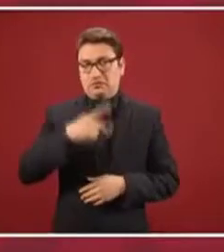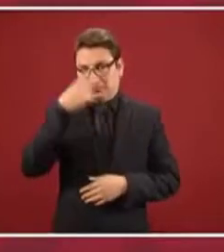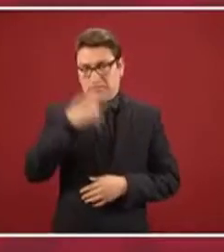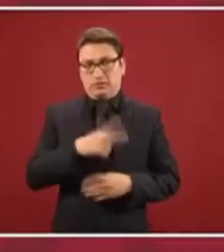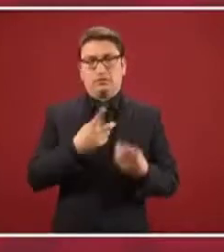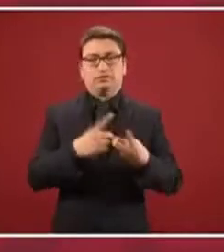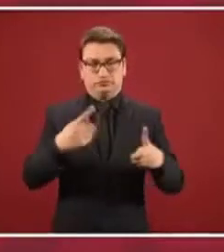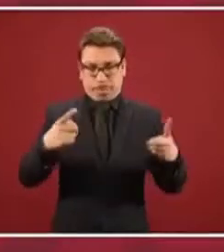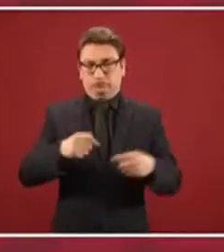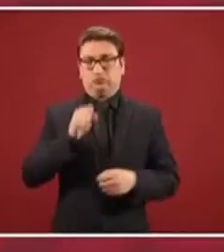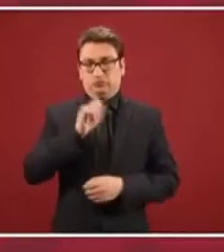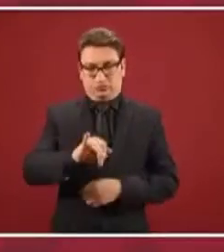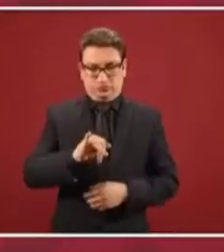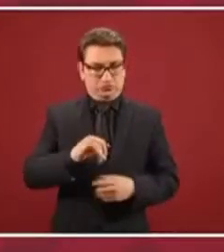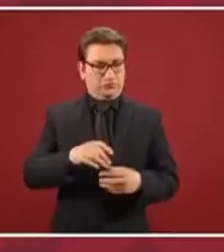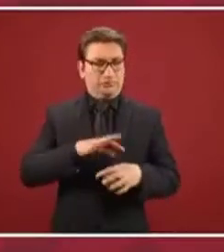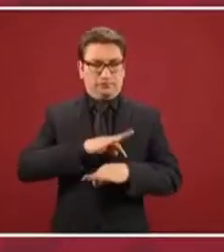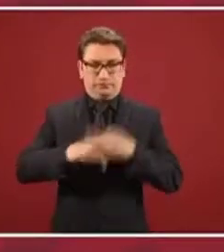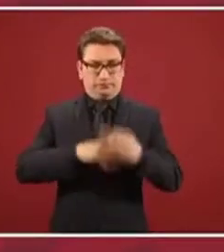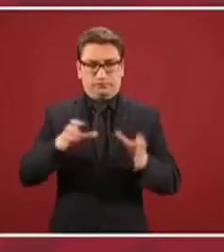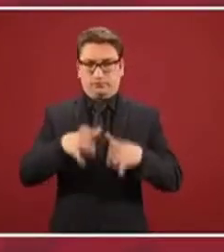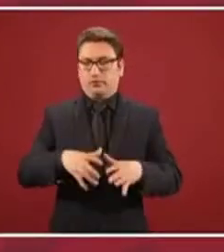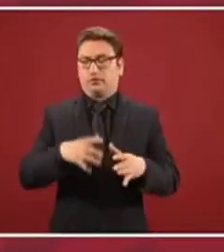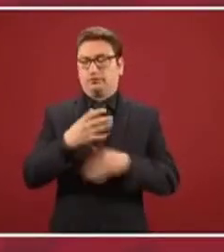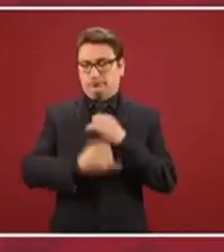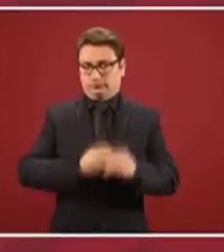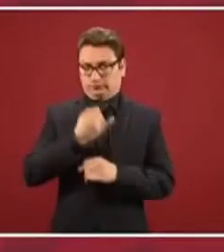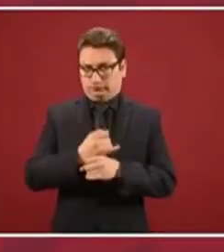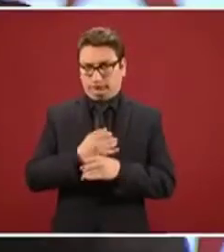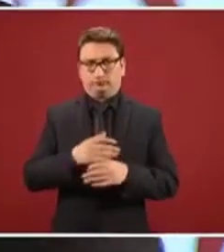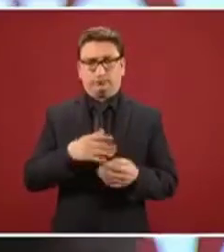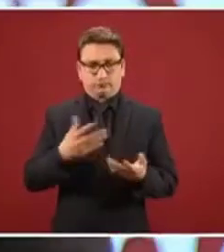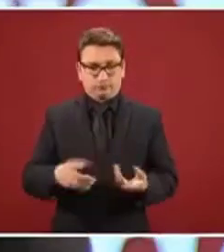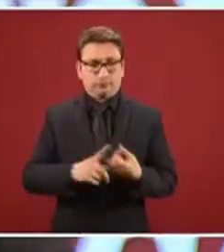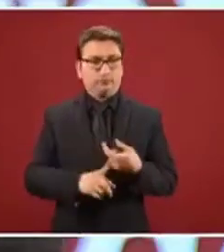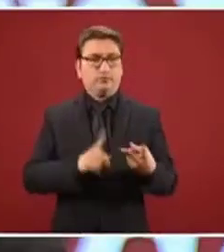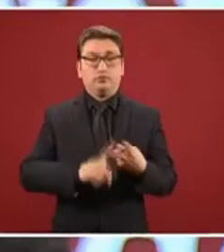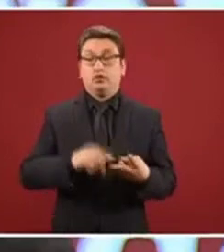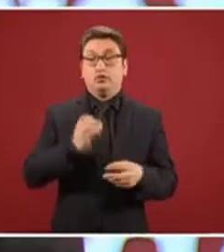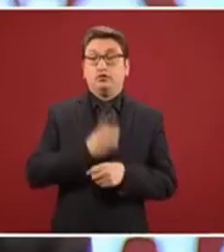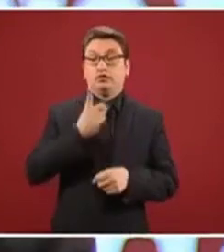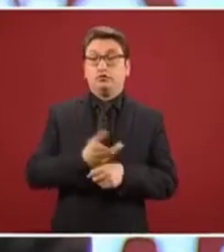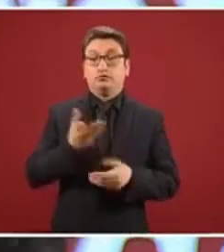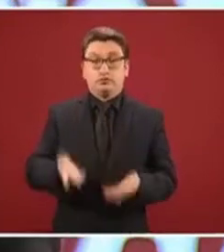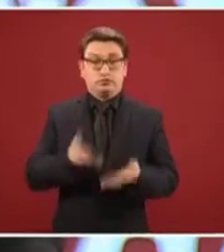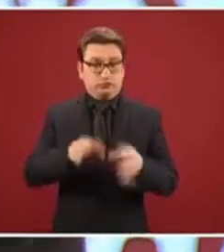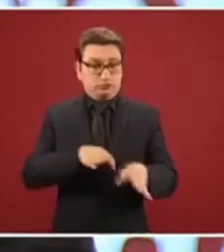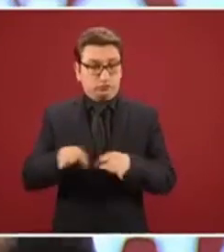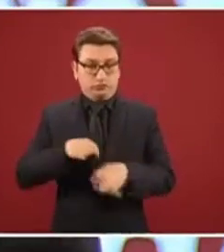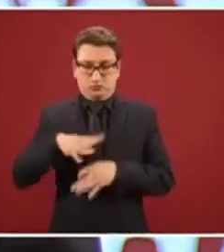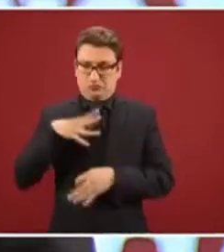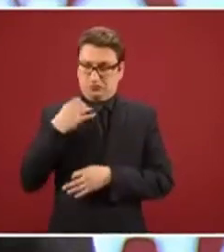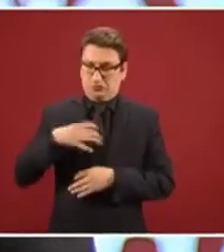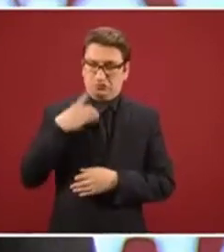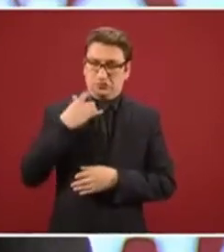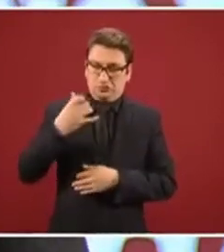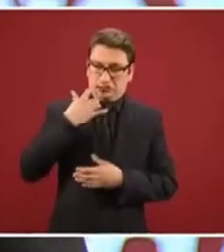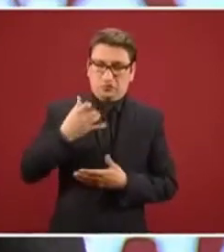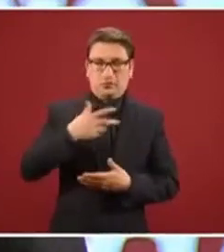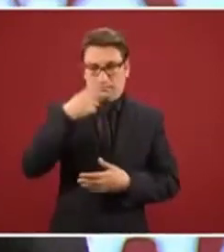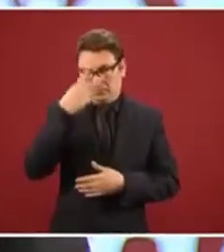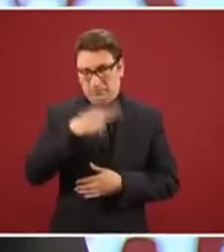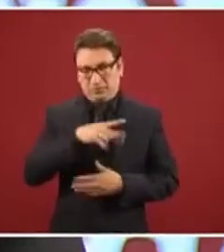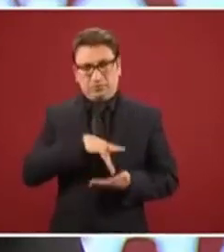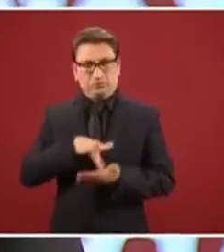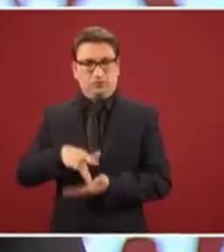hecho. Ahí tienes a toda la comunidad internacional. Opciones de empleo, de trabajo, pues hemos hecho un esfuerzo enorme. Yo diría que México es